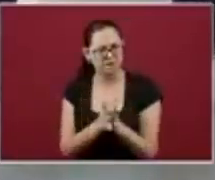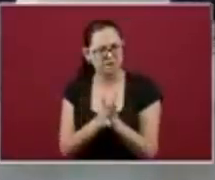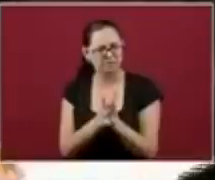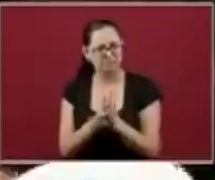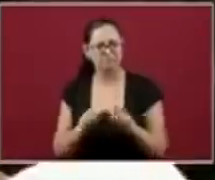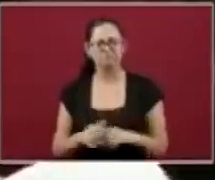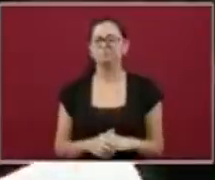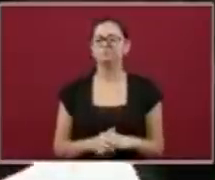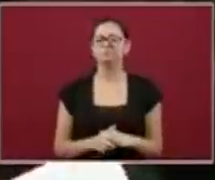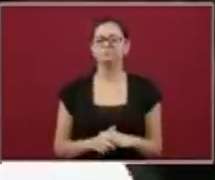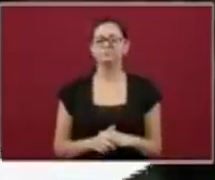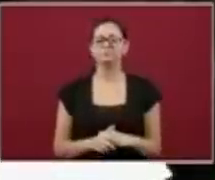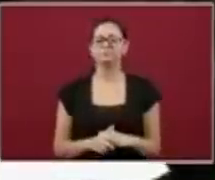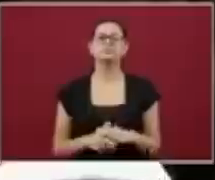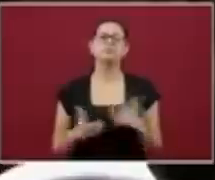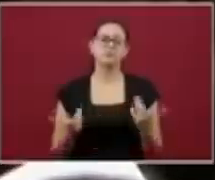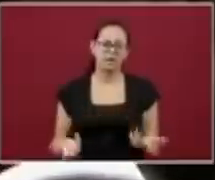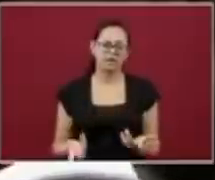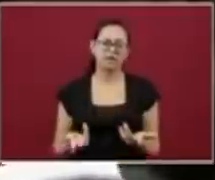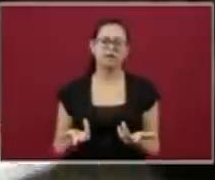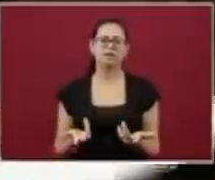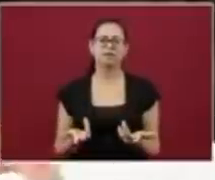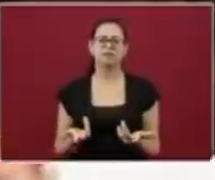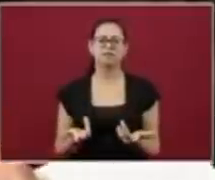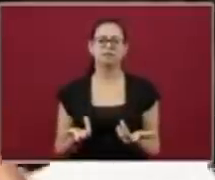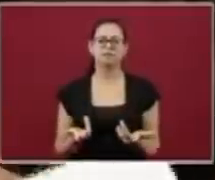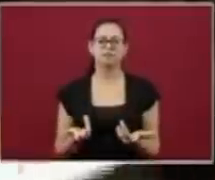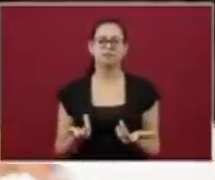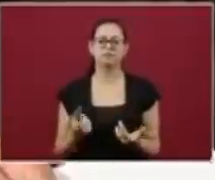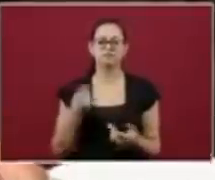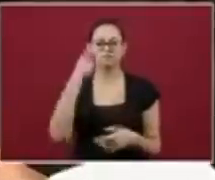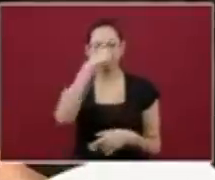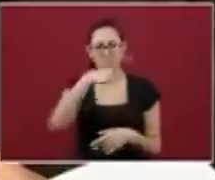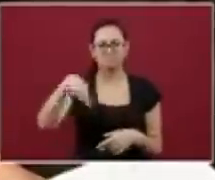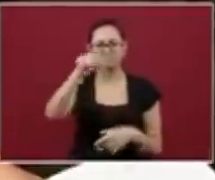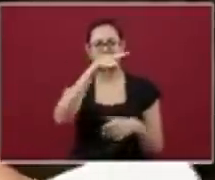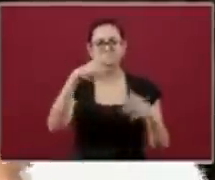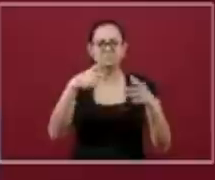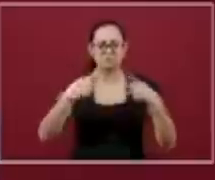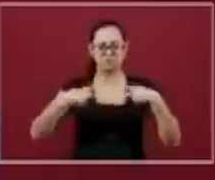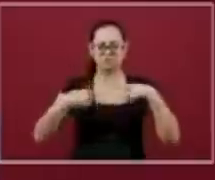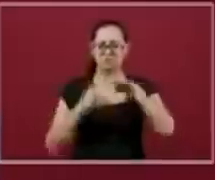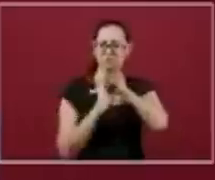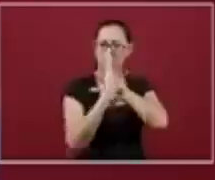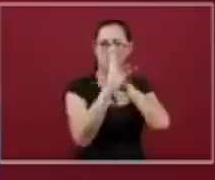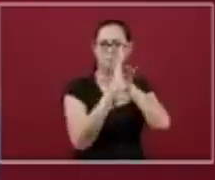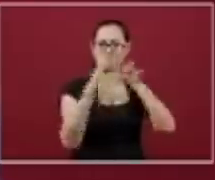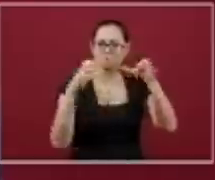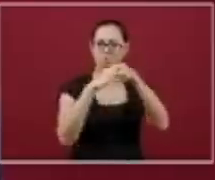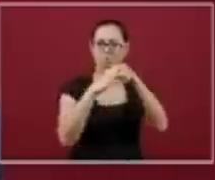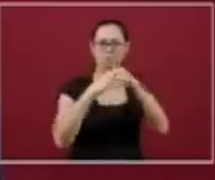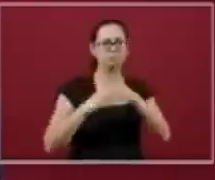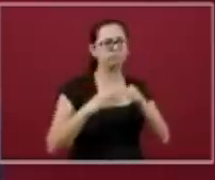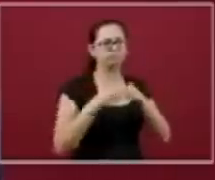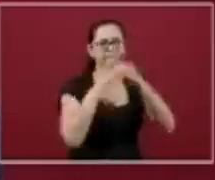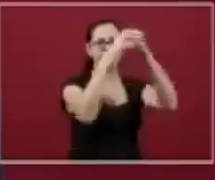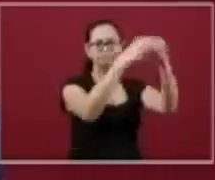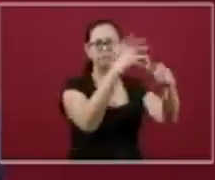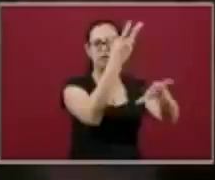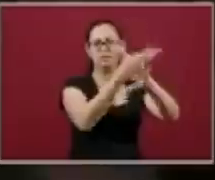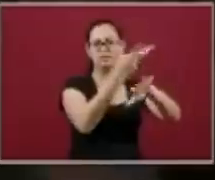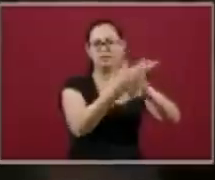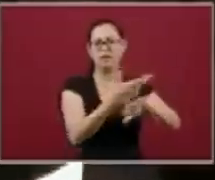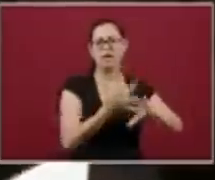que usted comenta entonces a la diáspora mexicana, a toda esa gente que se fue principalmente a Estados Unidos, los